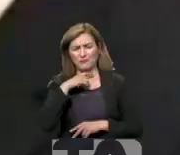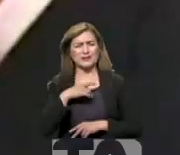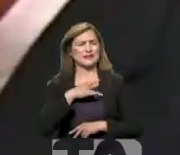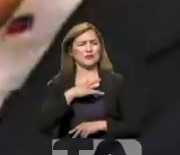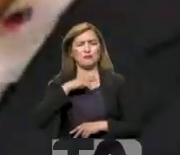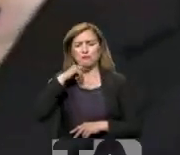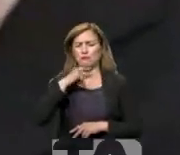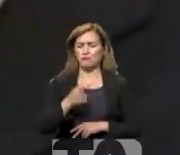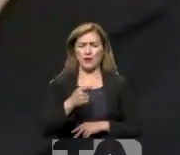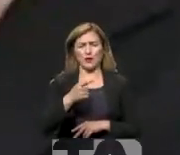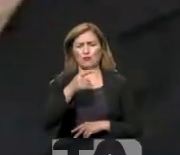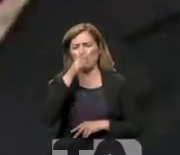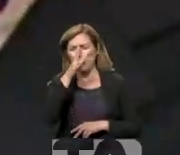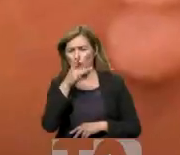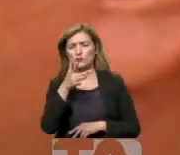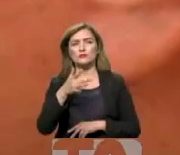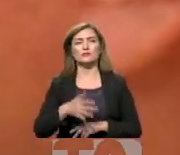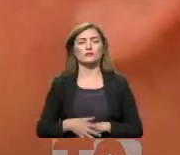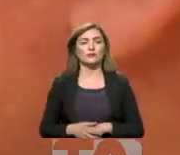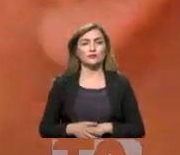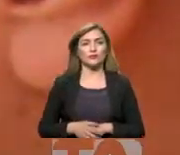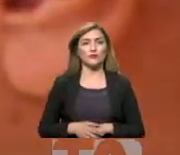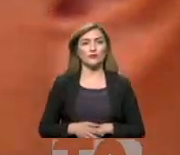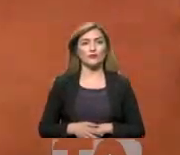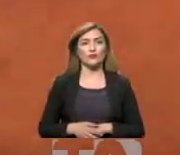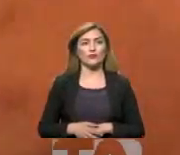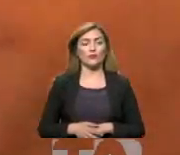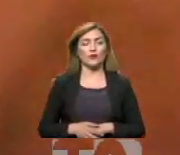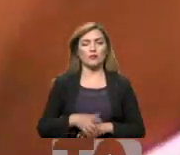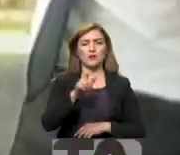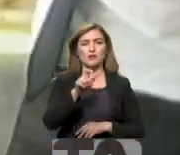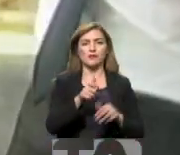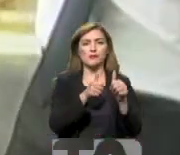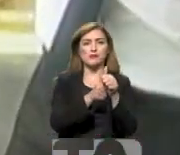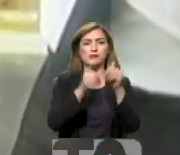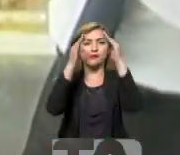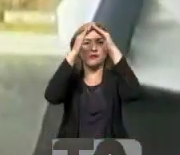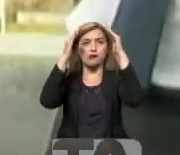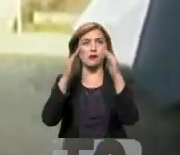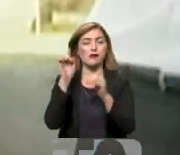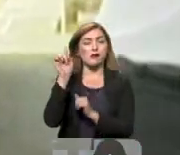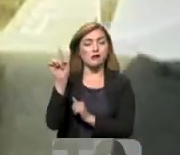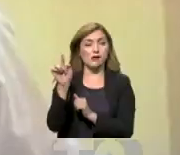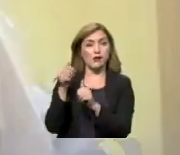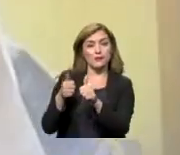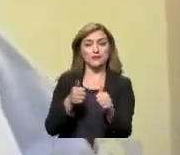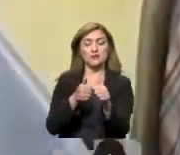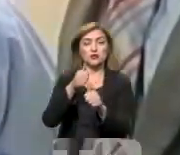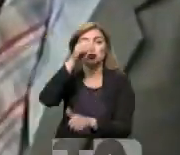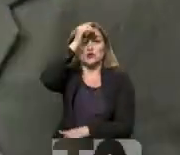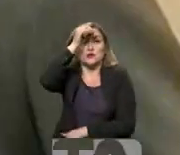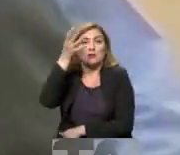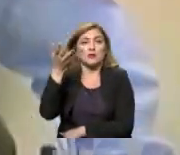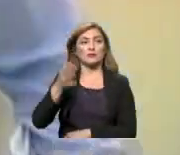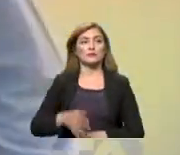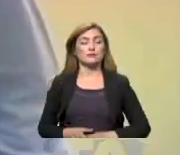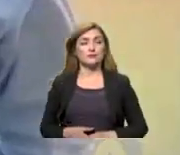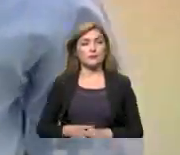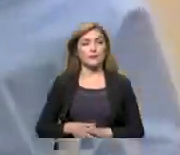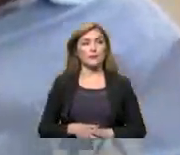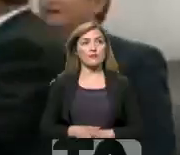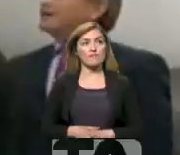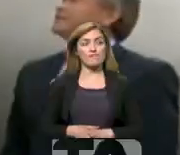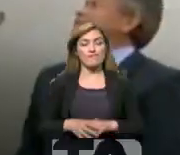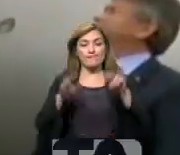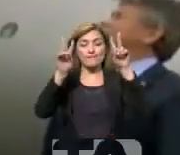siento. Mera reconoce que aunque vive a la vuelta de su casa, no se percató de que a Solís lo seguían. Continúa al señalar que por